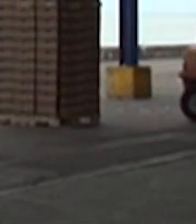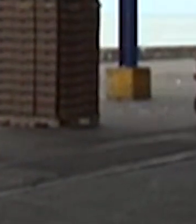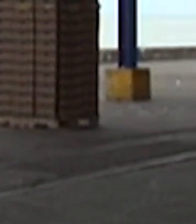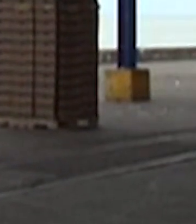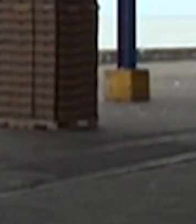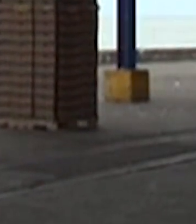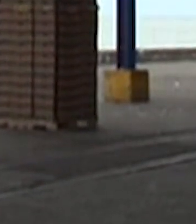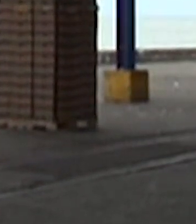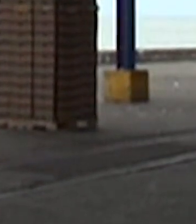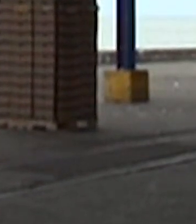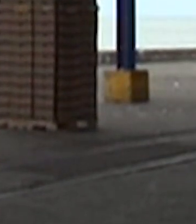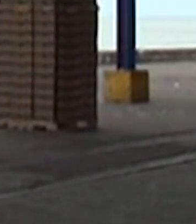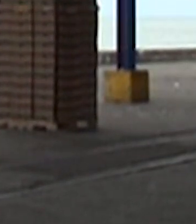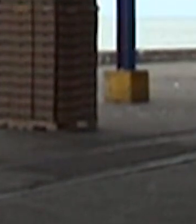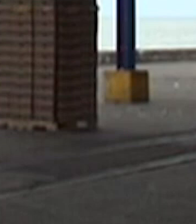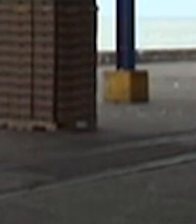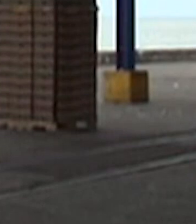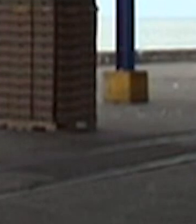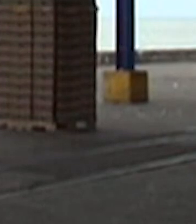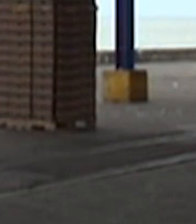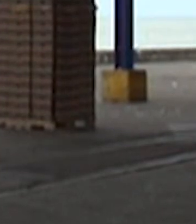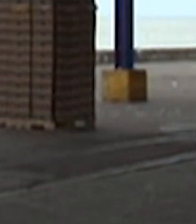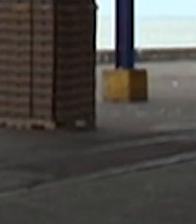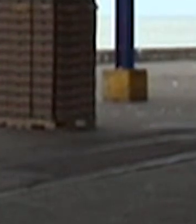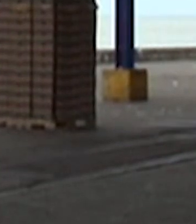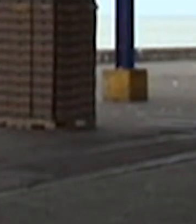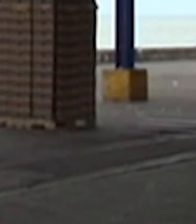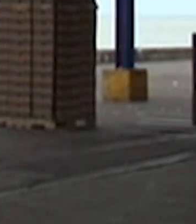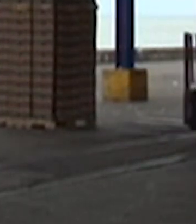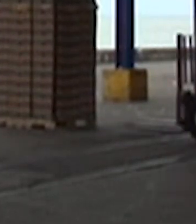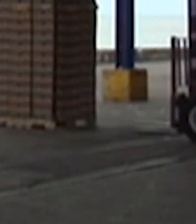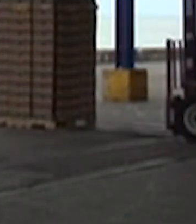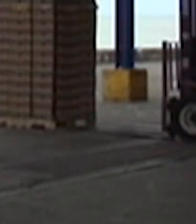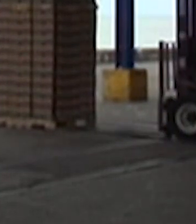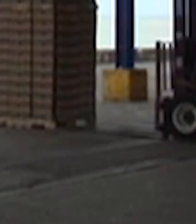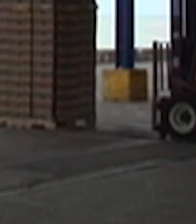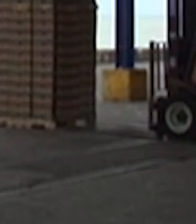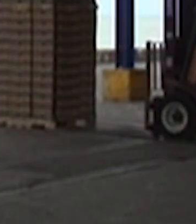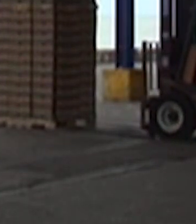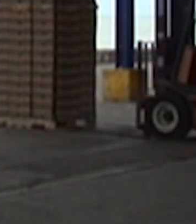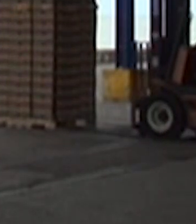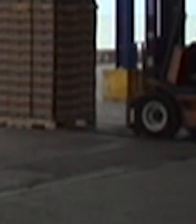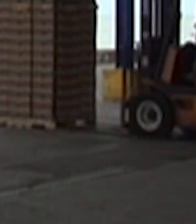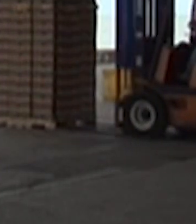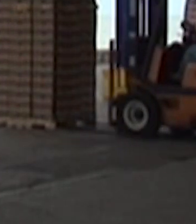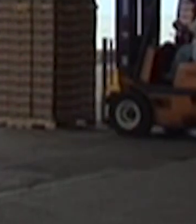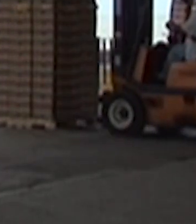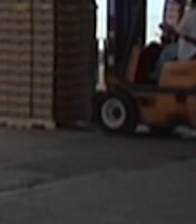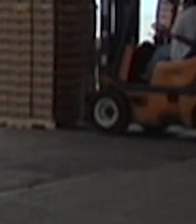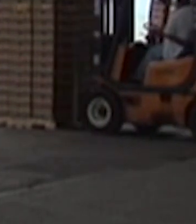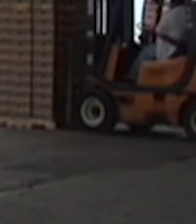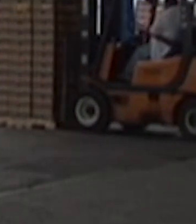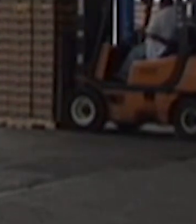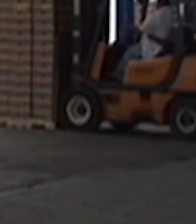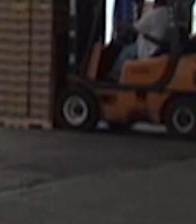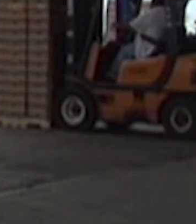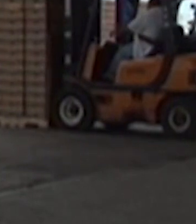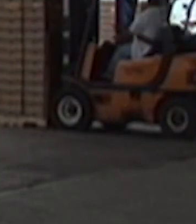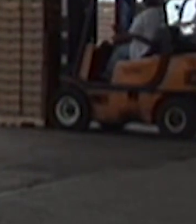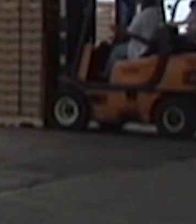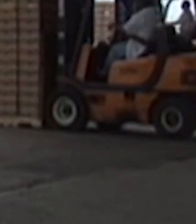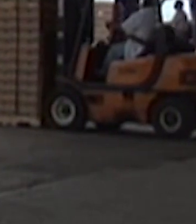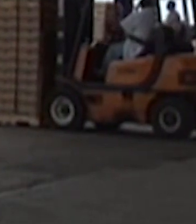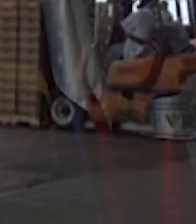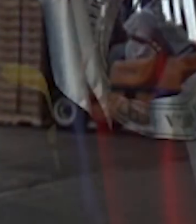En segundo lugar, y es un reto fundamental, es lograr un balance en, en